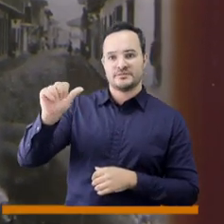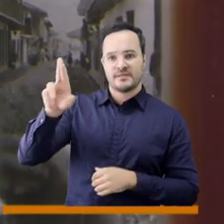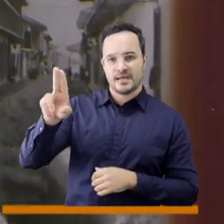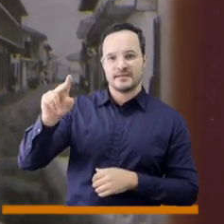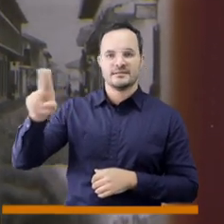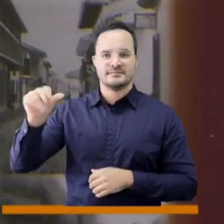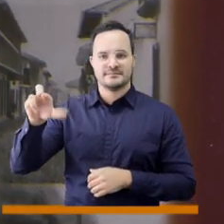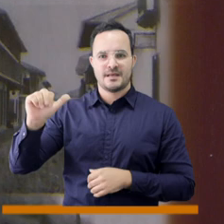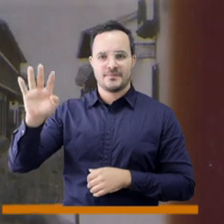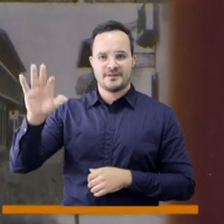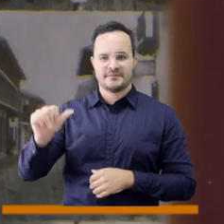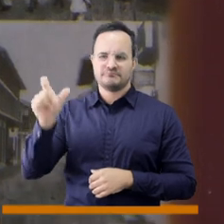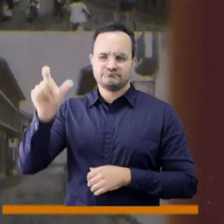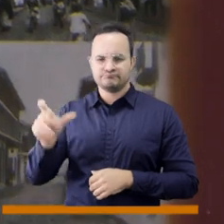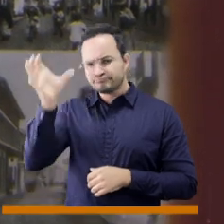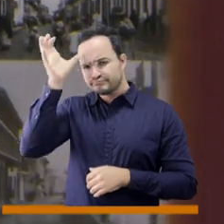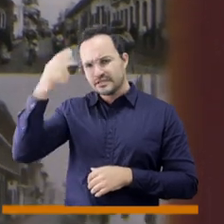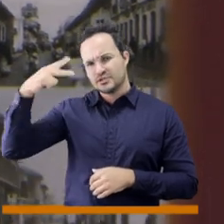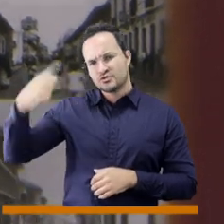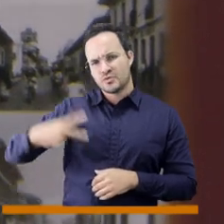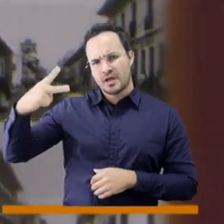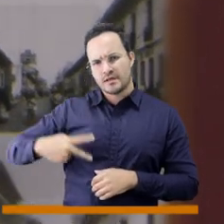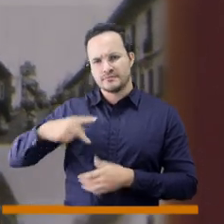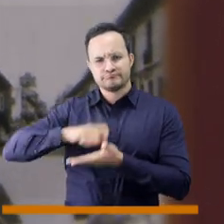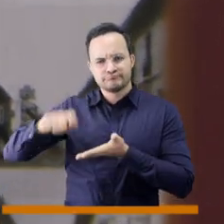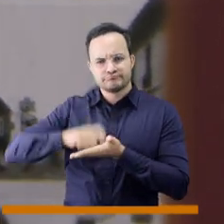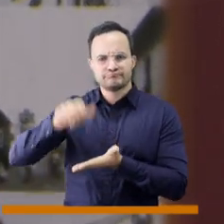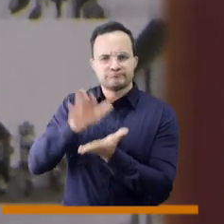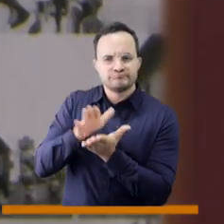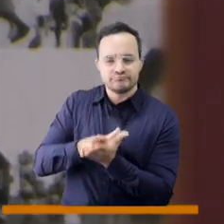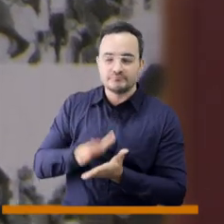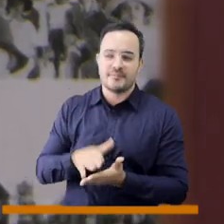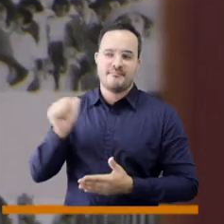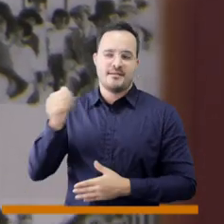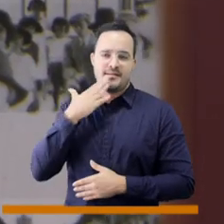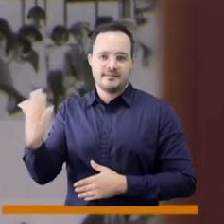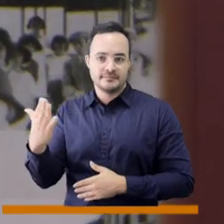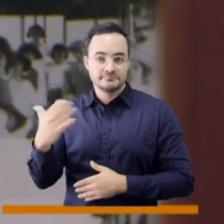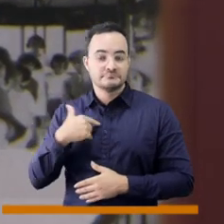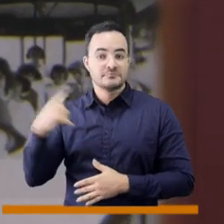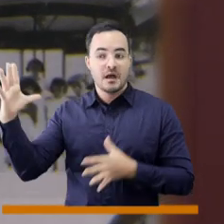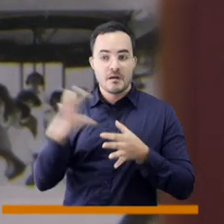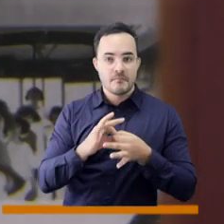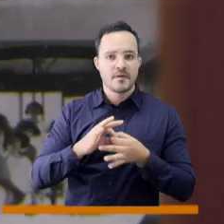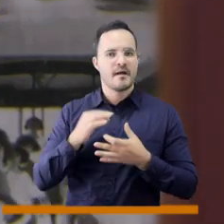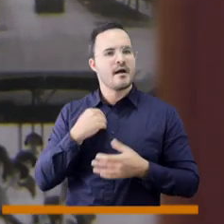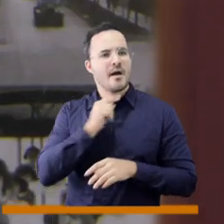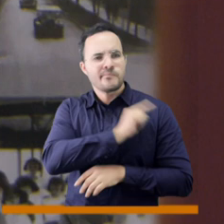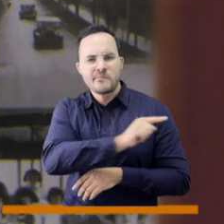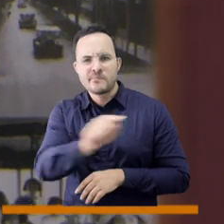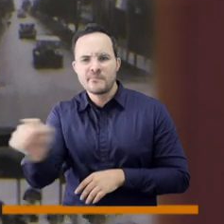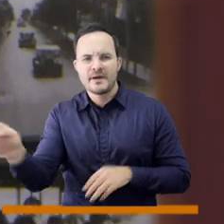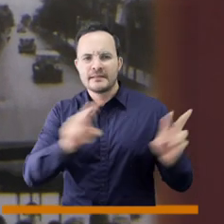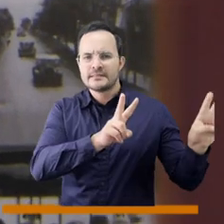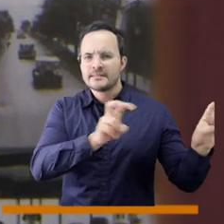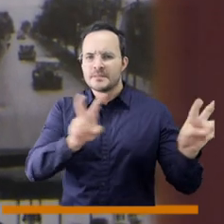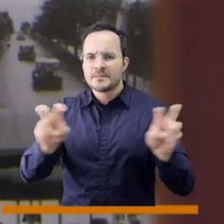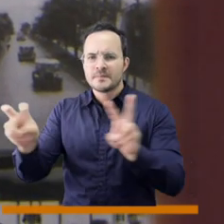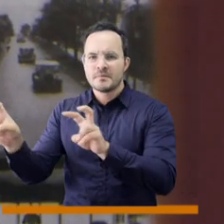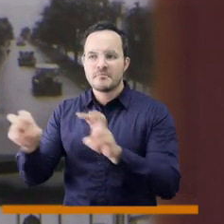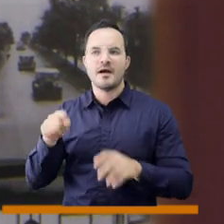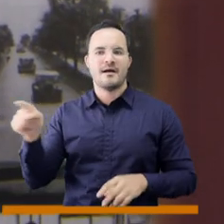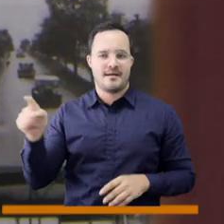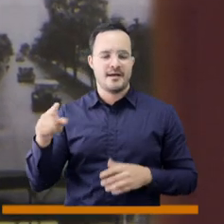Zapata, quien ha podido ir rescatando pasajes importantes de esta obra que permiten dar cuenta